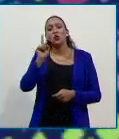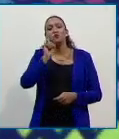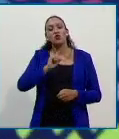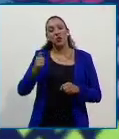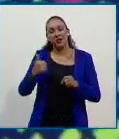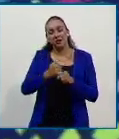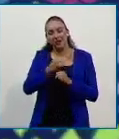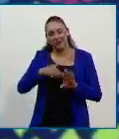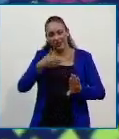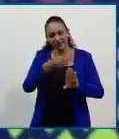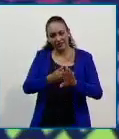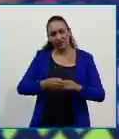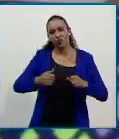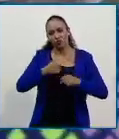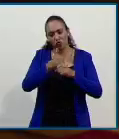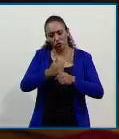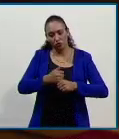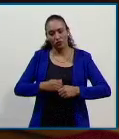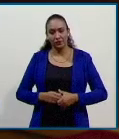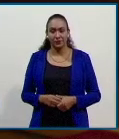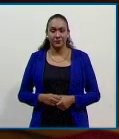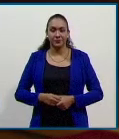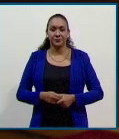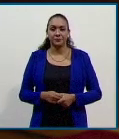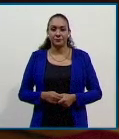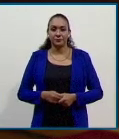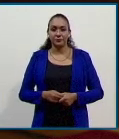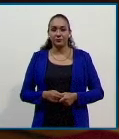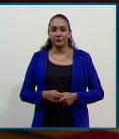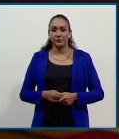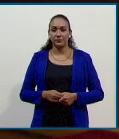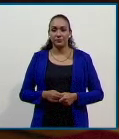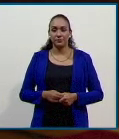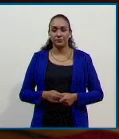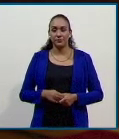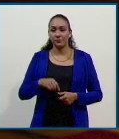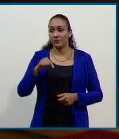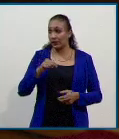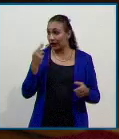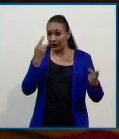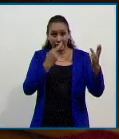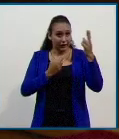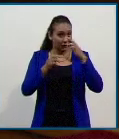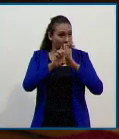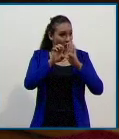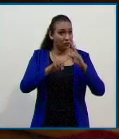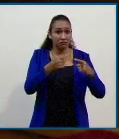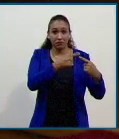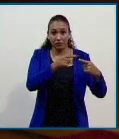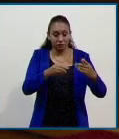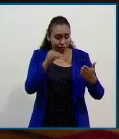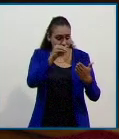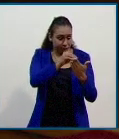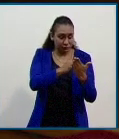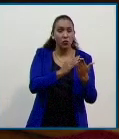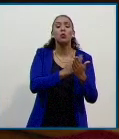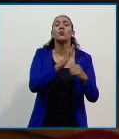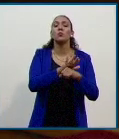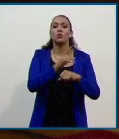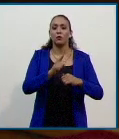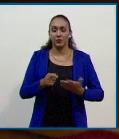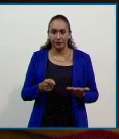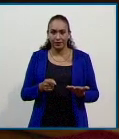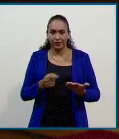Procedimientos Civiles y Familiares. La medida guarda identidad y razonabilidad encaminadas a la consecución de